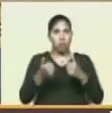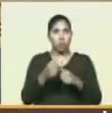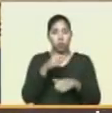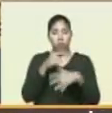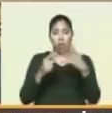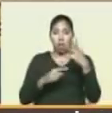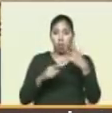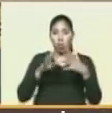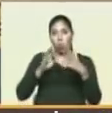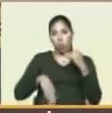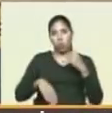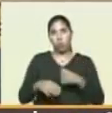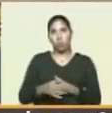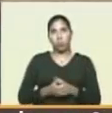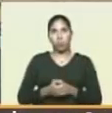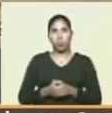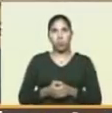de ellos.